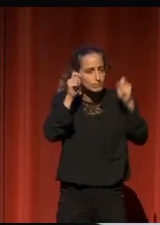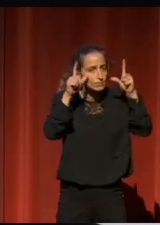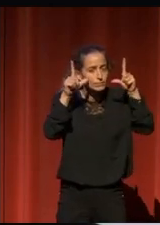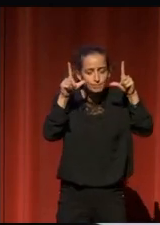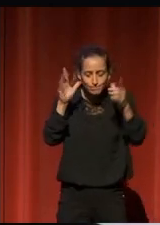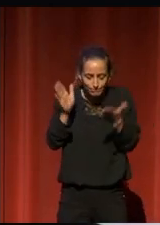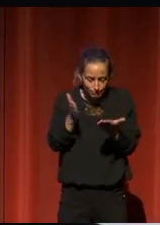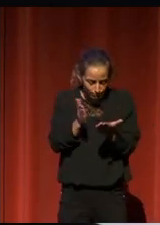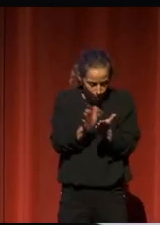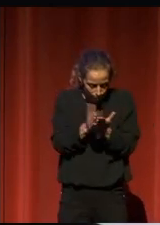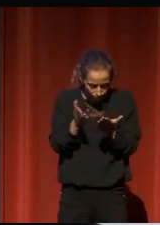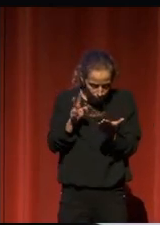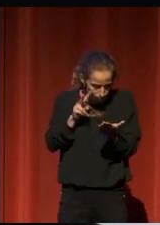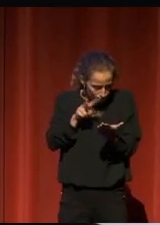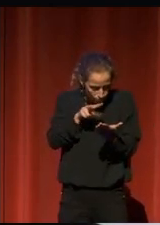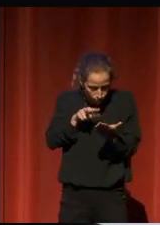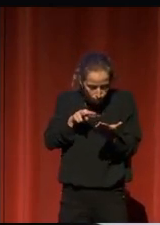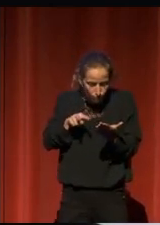Vienen